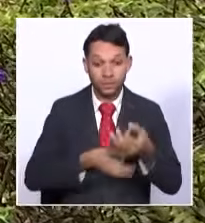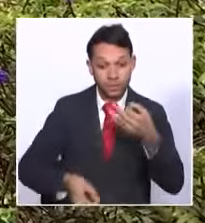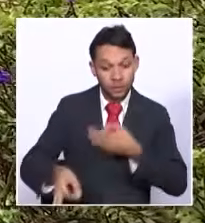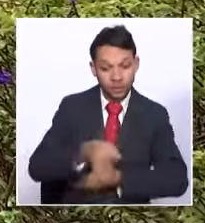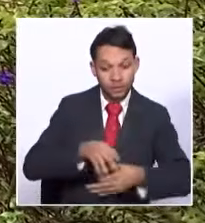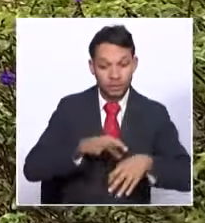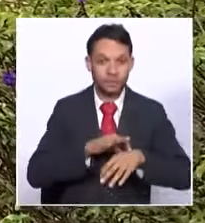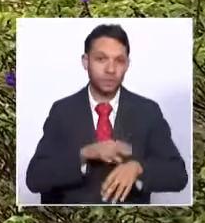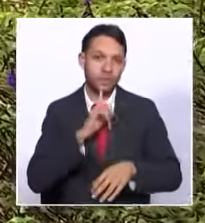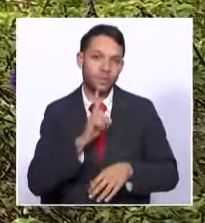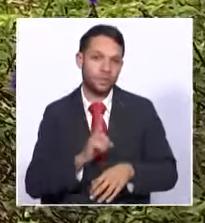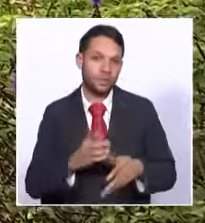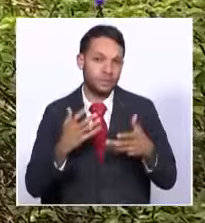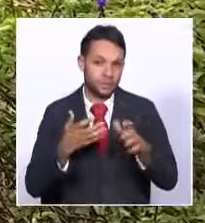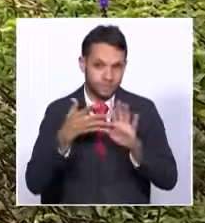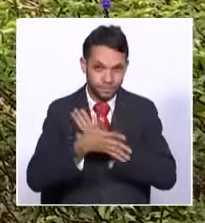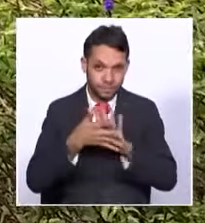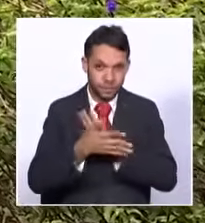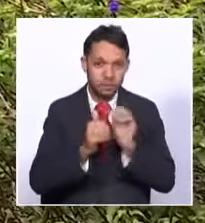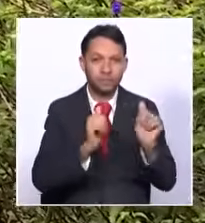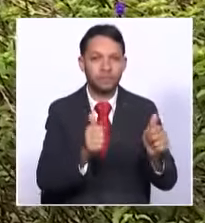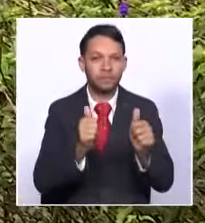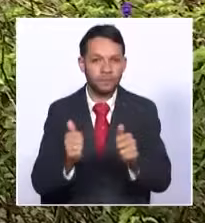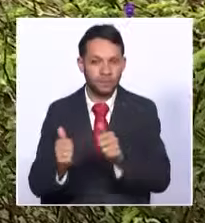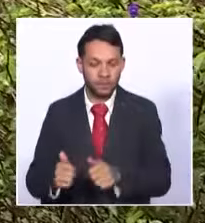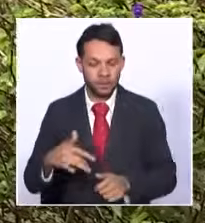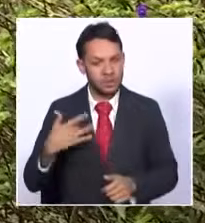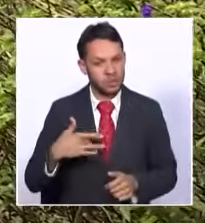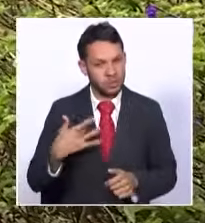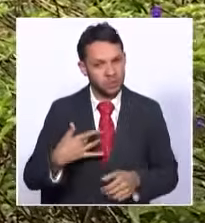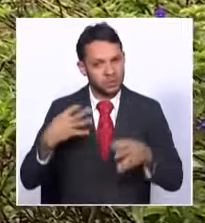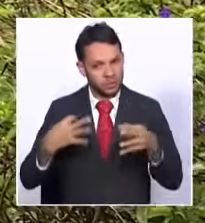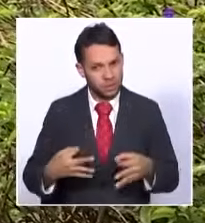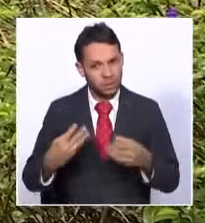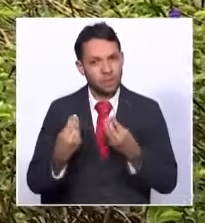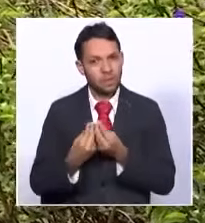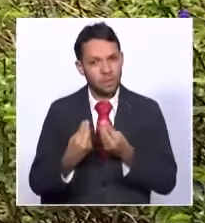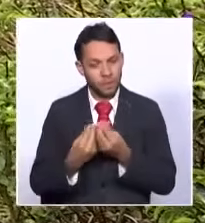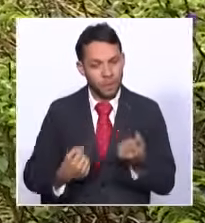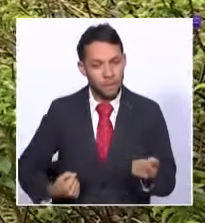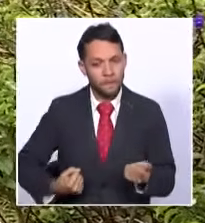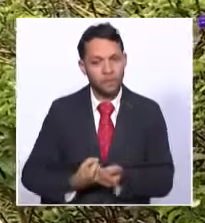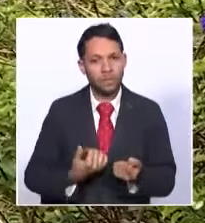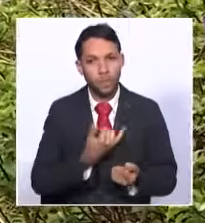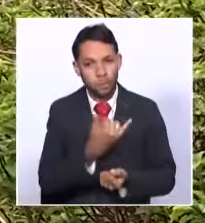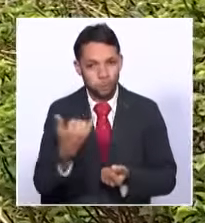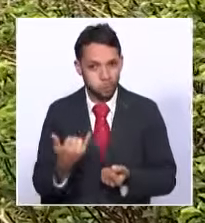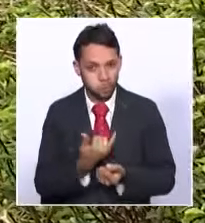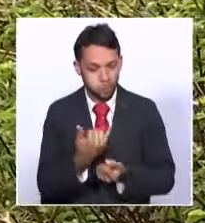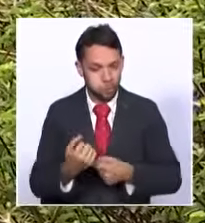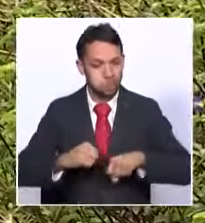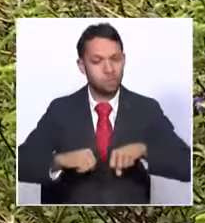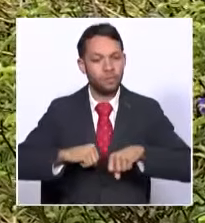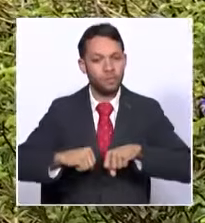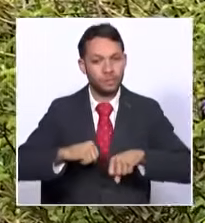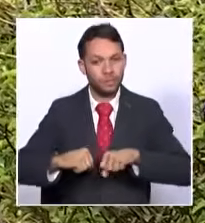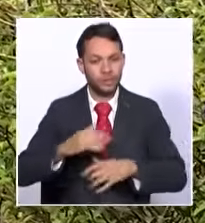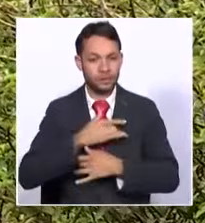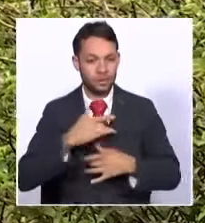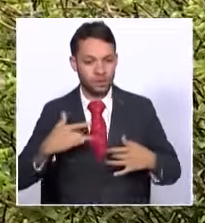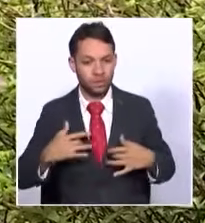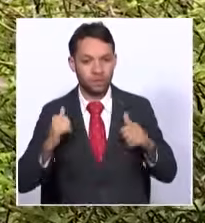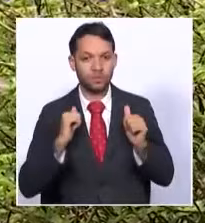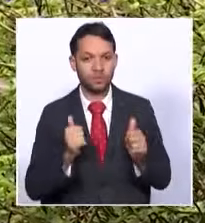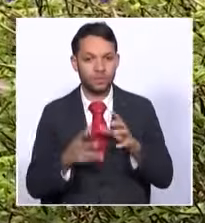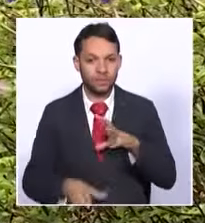médica. Queremos que todos ustedes sientan un acompañamiento con este programa en los diferentes procesos de salud. Tampoco